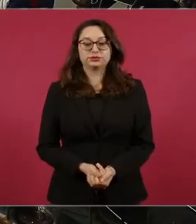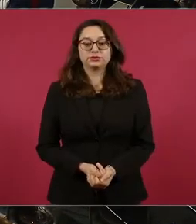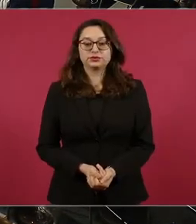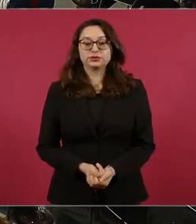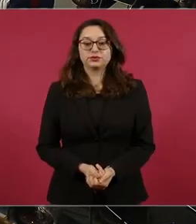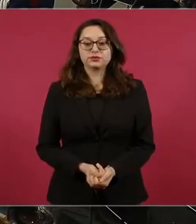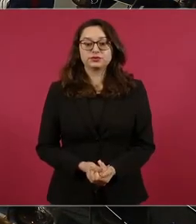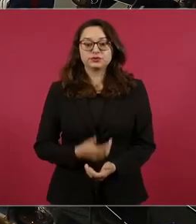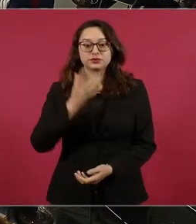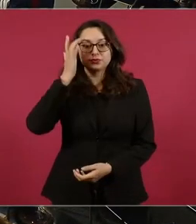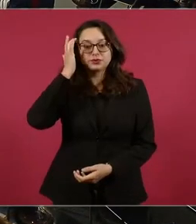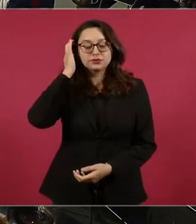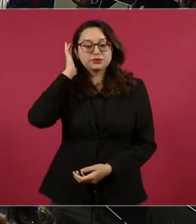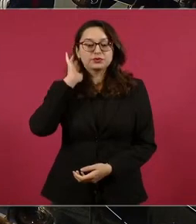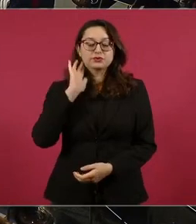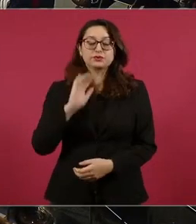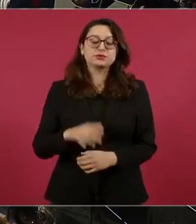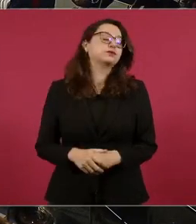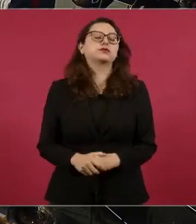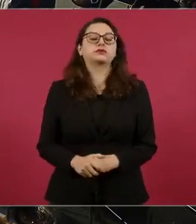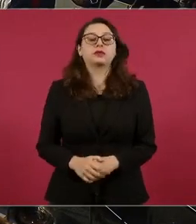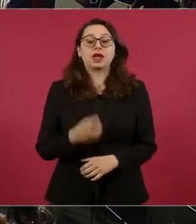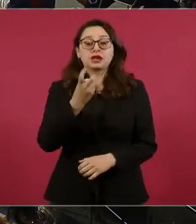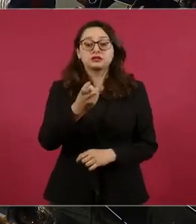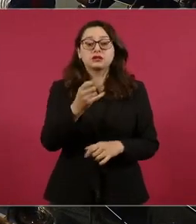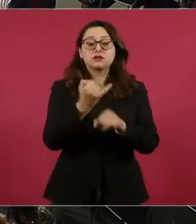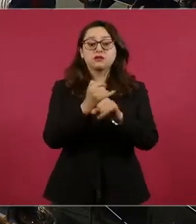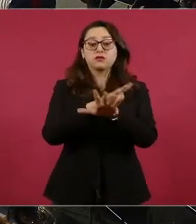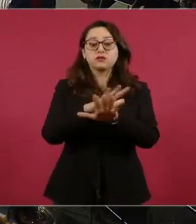Pues a la mayoría de la